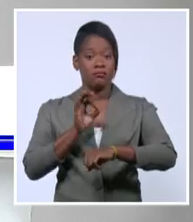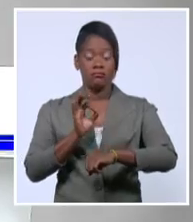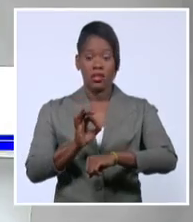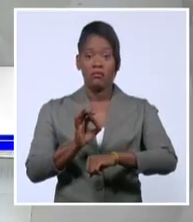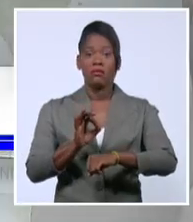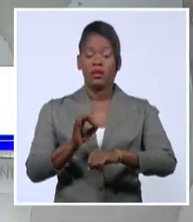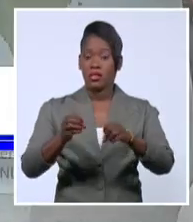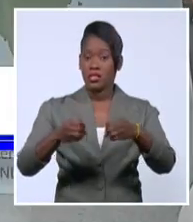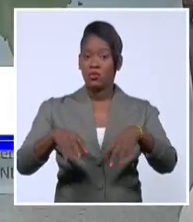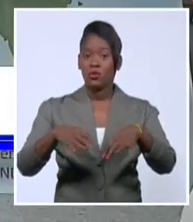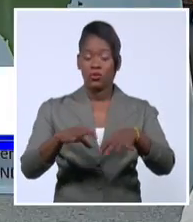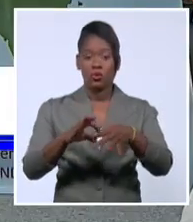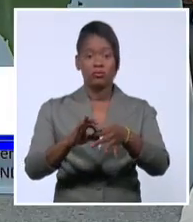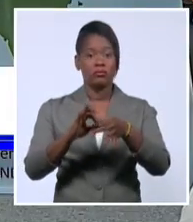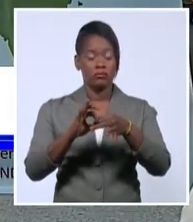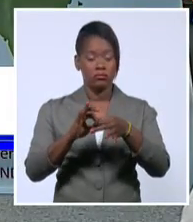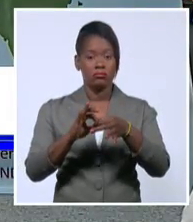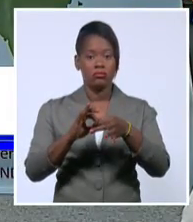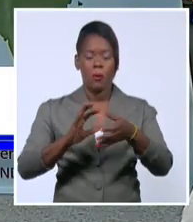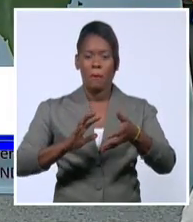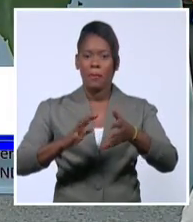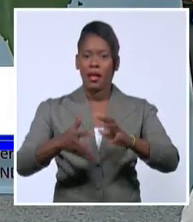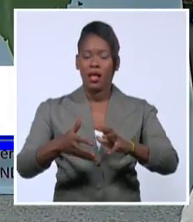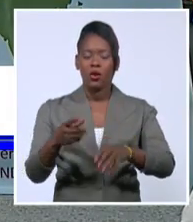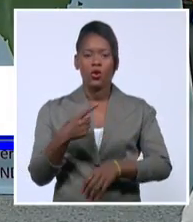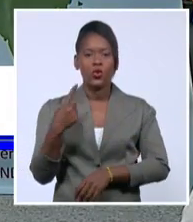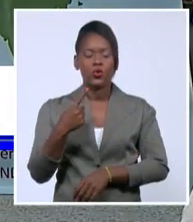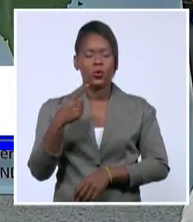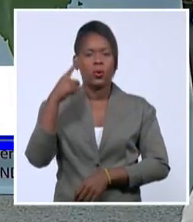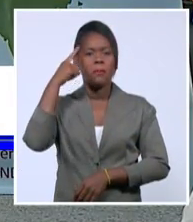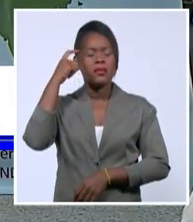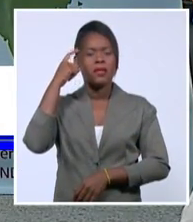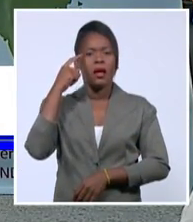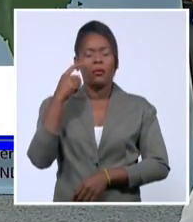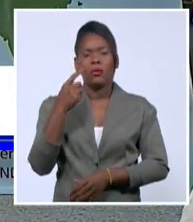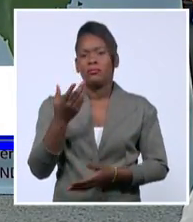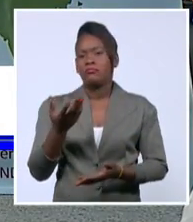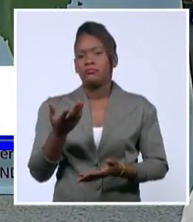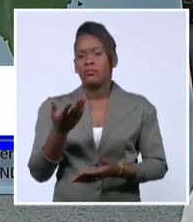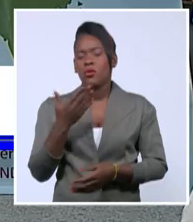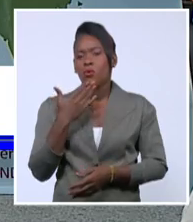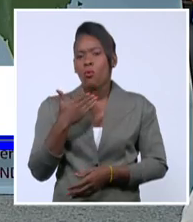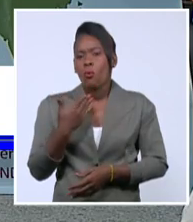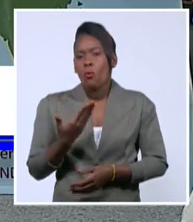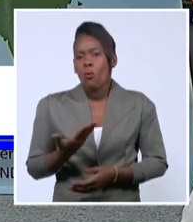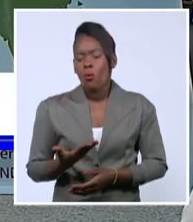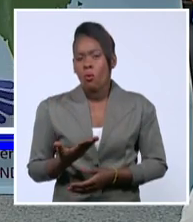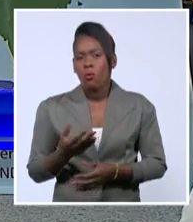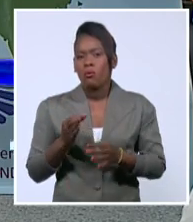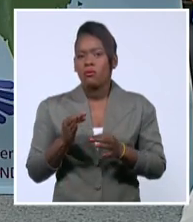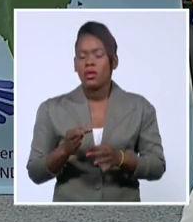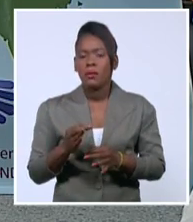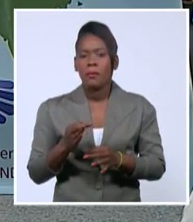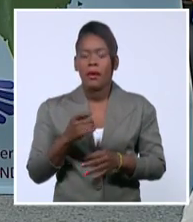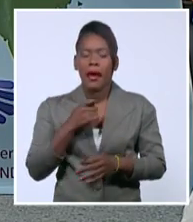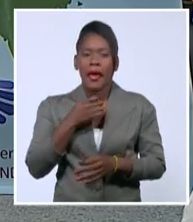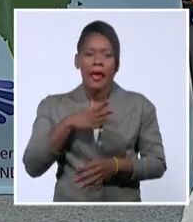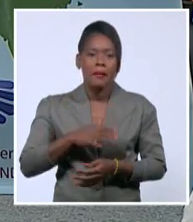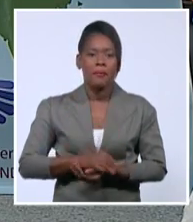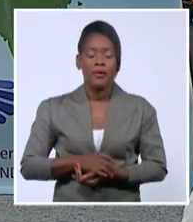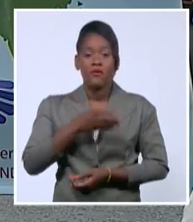y complejos, nos preguntamos con respeto y mucho cariño, ¿qué habría hecho